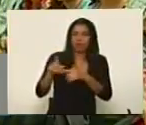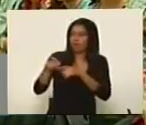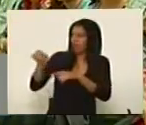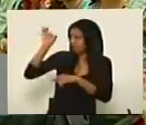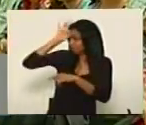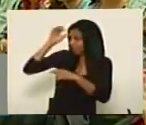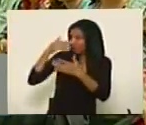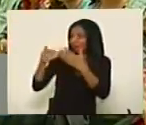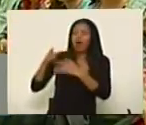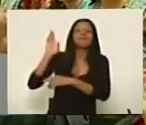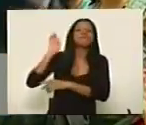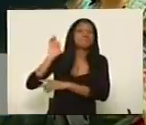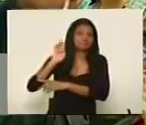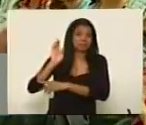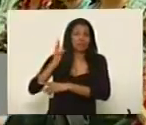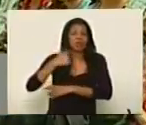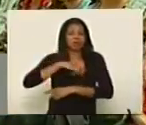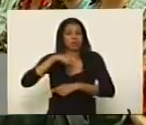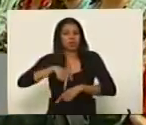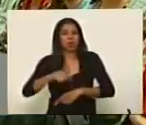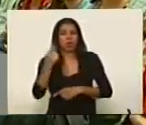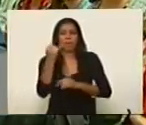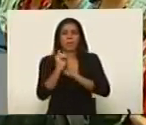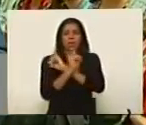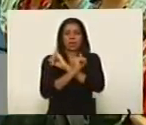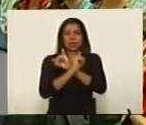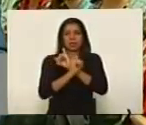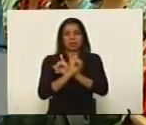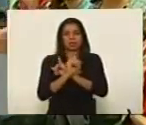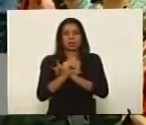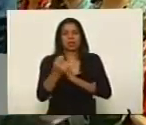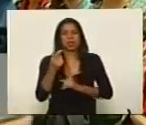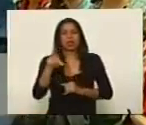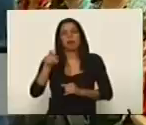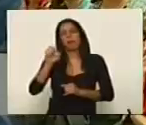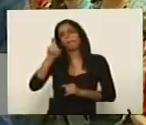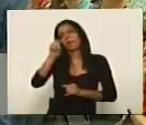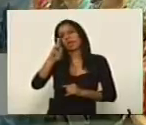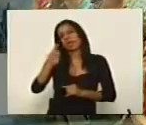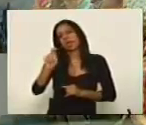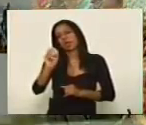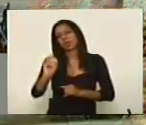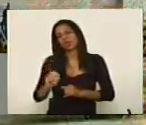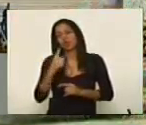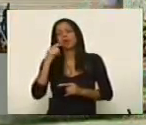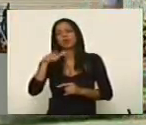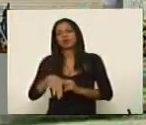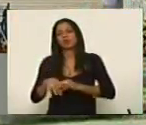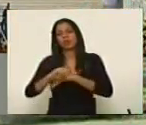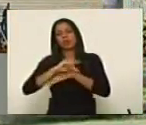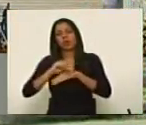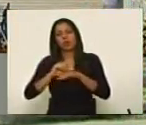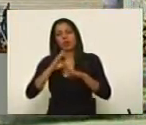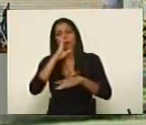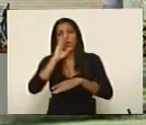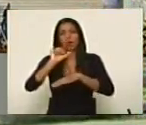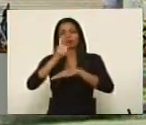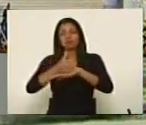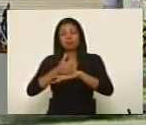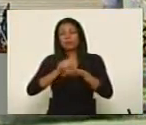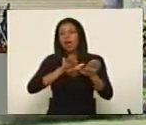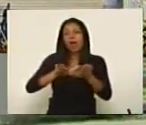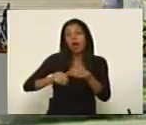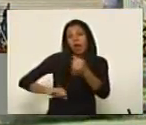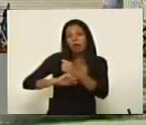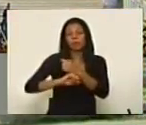igual de peligrosas. Se ha dicho que no es una criptomoneda el Petro, porque cuenta con el apoyo de un gobierno, de un banco central. Y el hecho